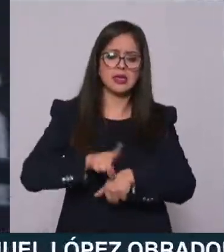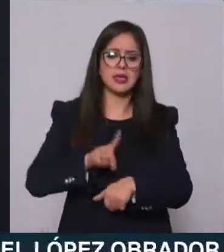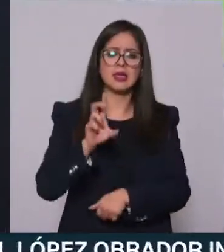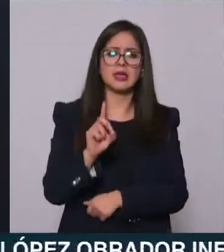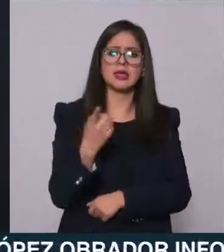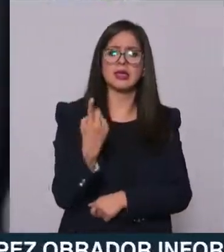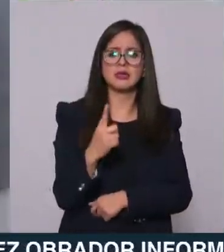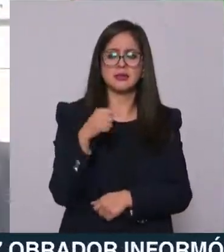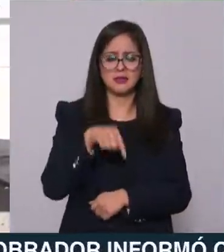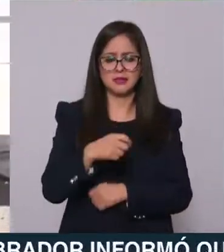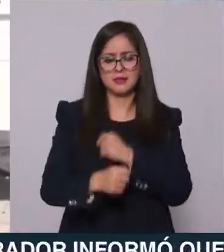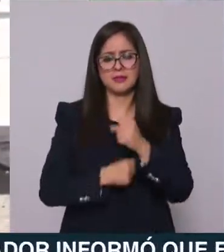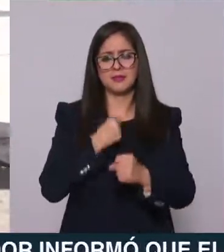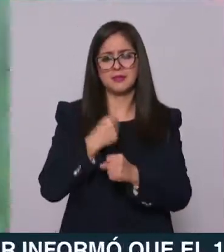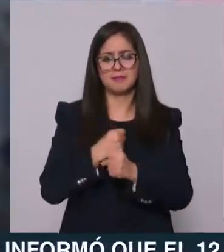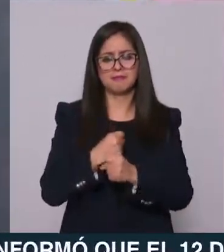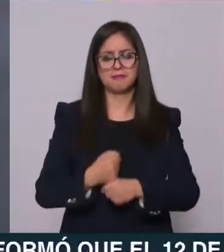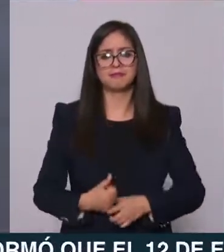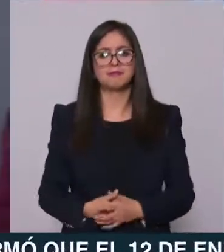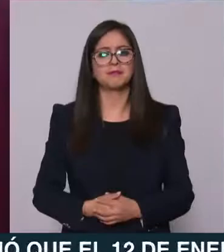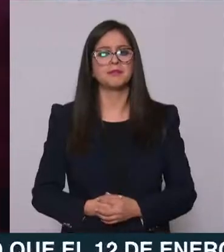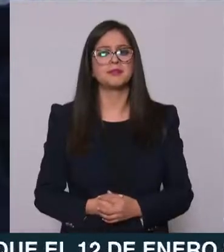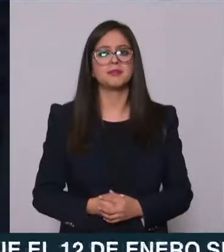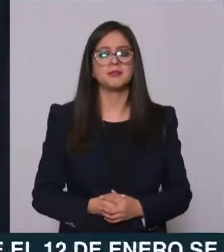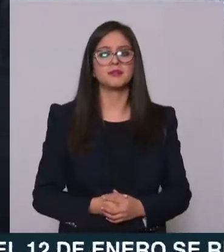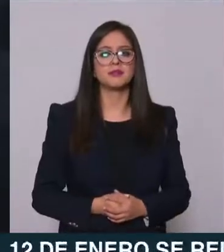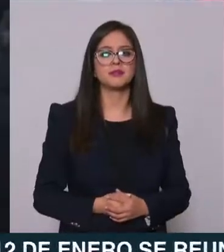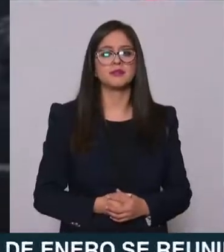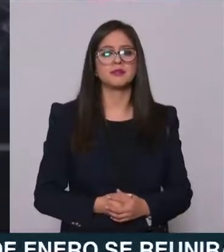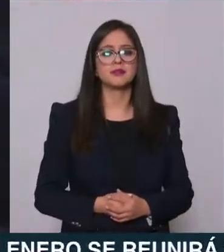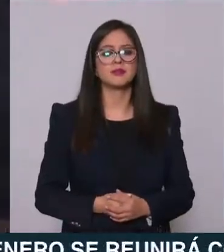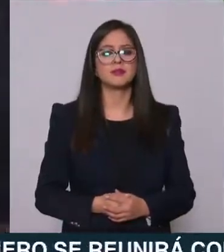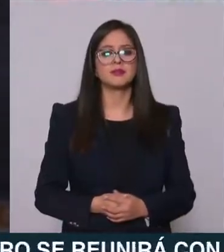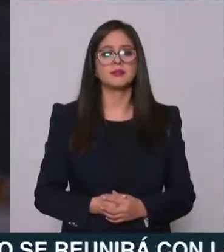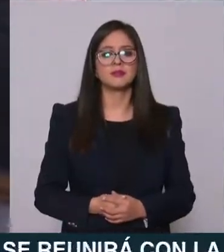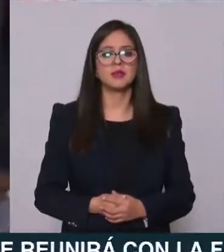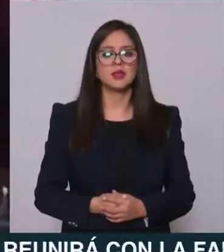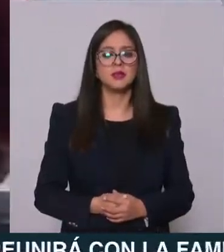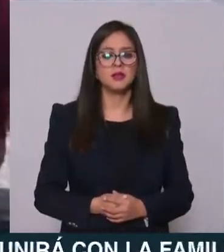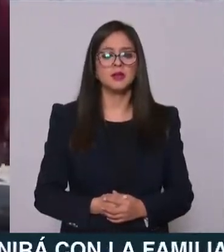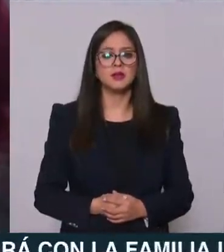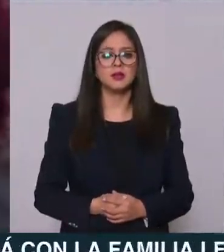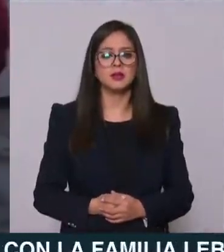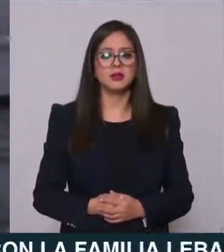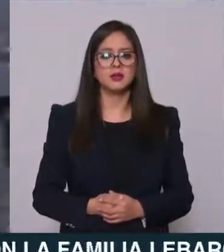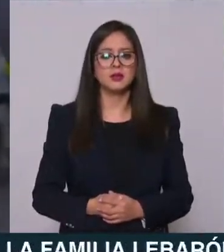diciembre de este año. Con imágenes de Joel Arias, Mariana Sánchez, 21 Noticias.